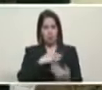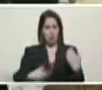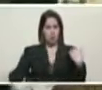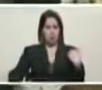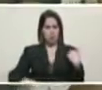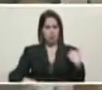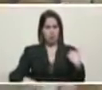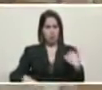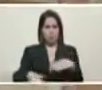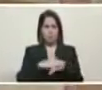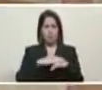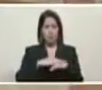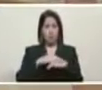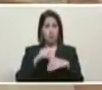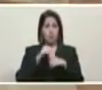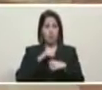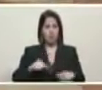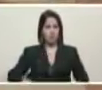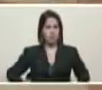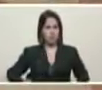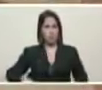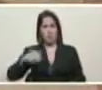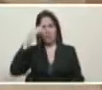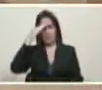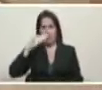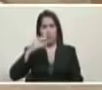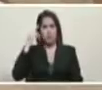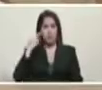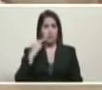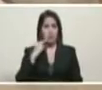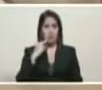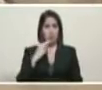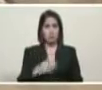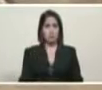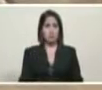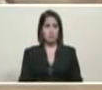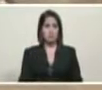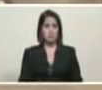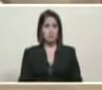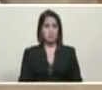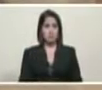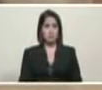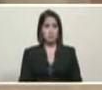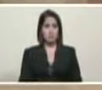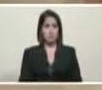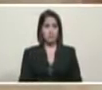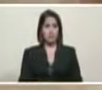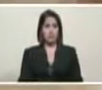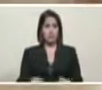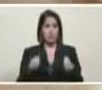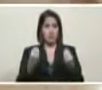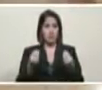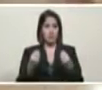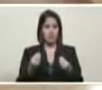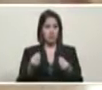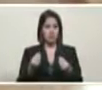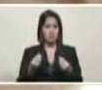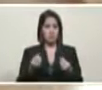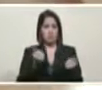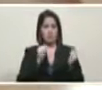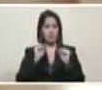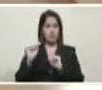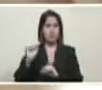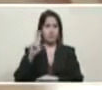Nacional Bolivariana, así como además integrantes de la Fuerza Armada Nacional Bolivariana, obedecen a la Orden de la Defensa